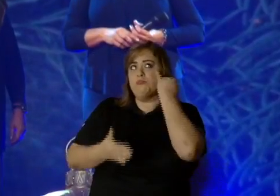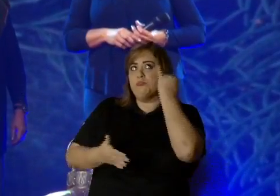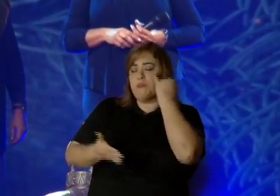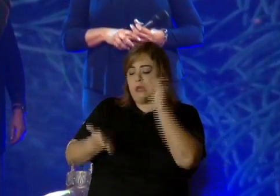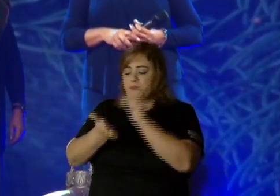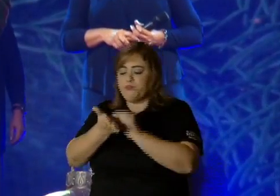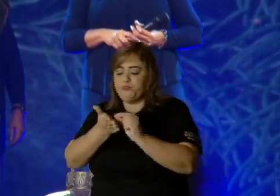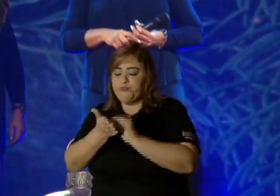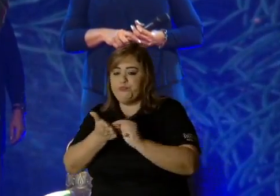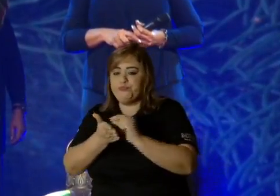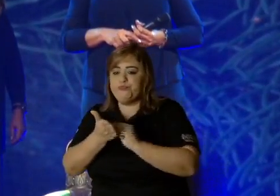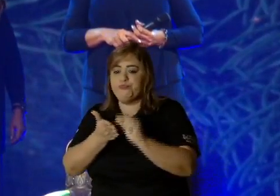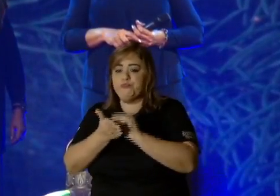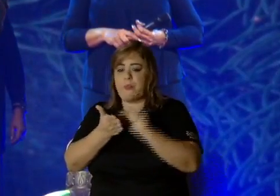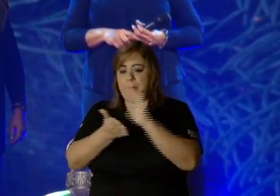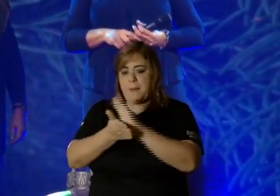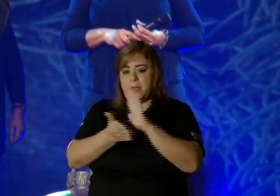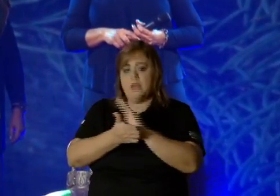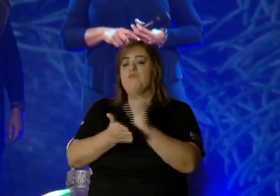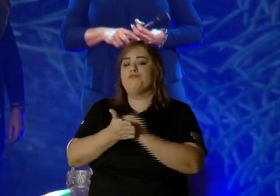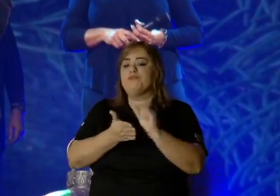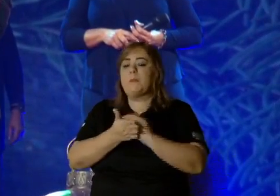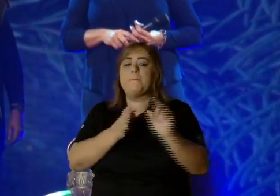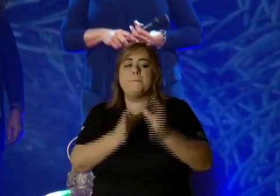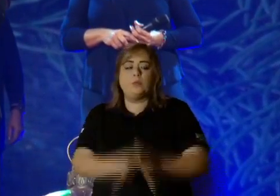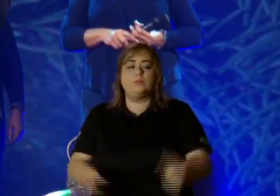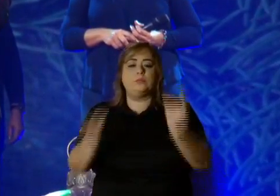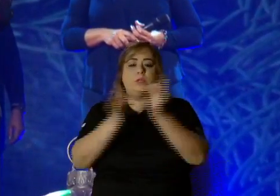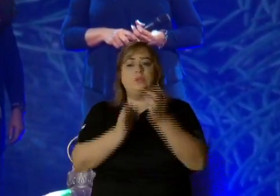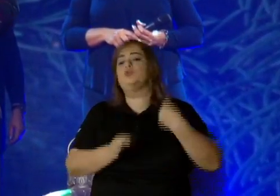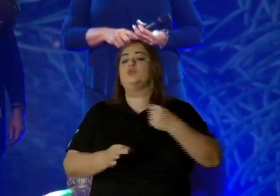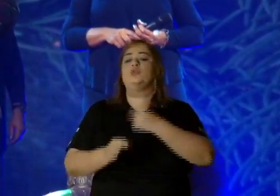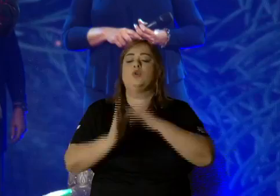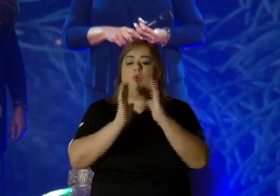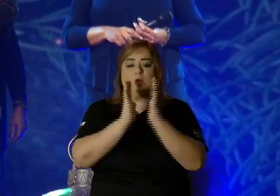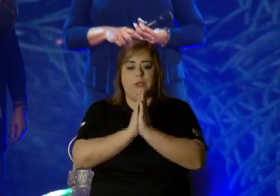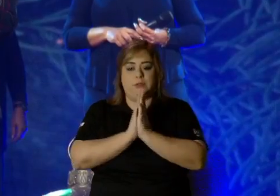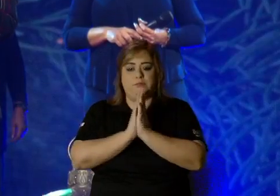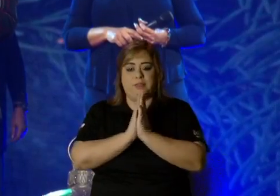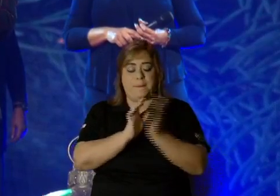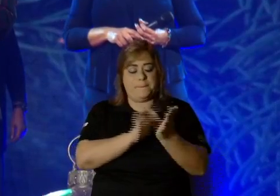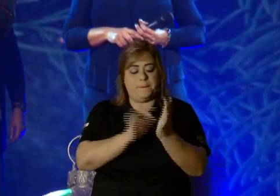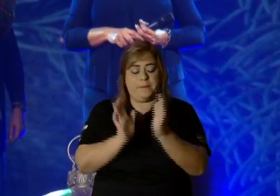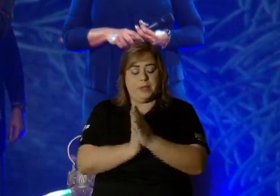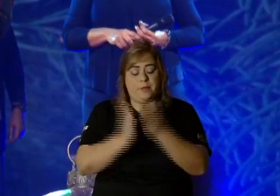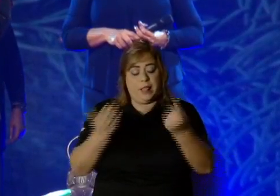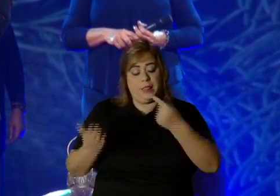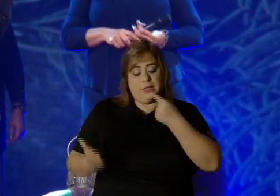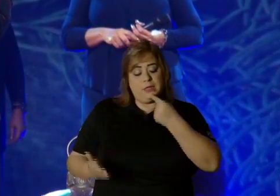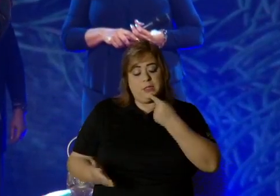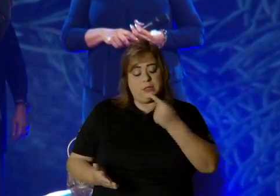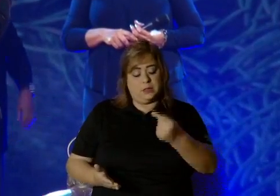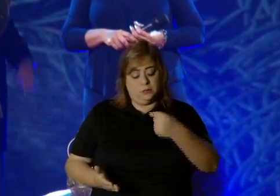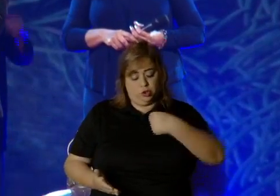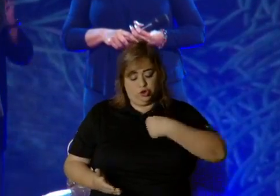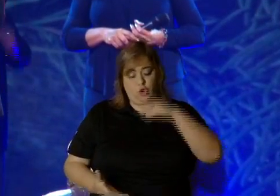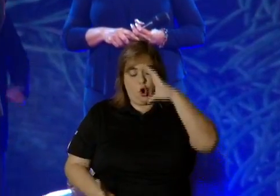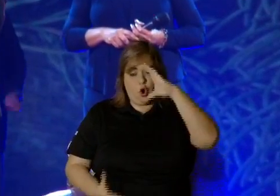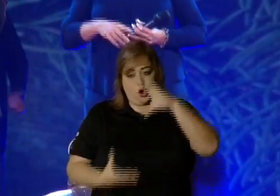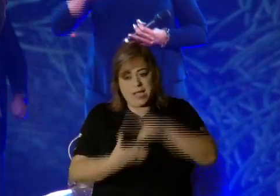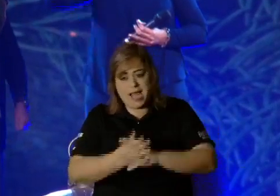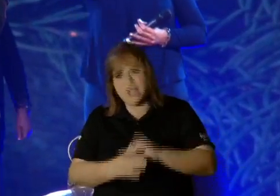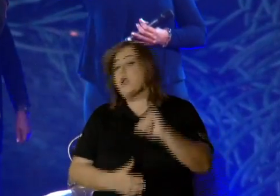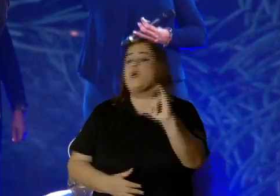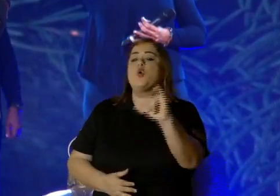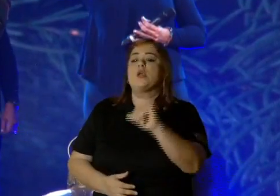ahí. Lo importante es que vamos a orar. Y la Biblia dice, y yo lo creo. Voy a repetir, la Biblia dice, y yo lo